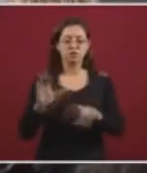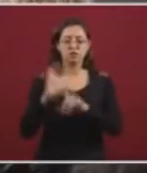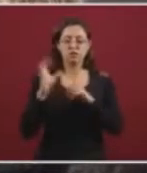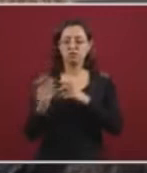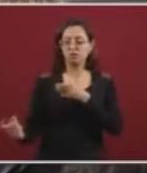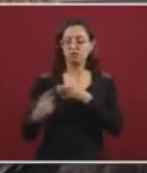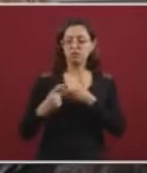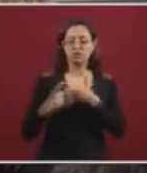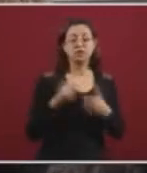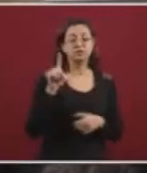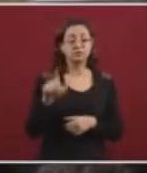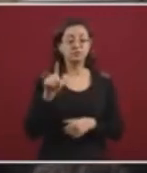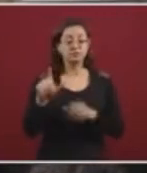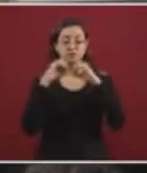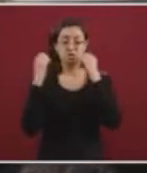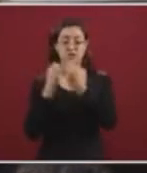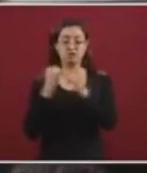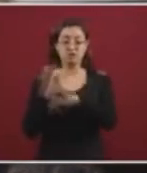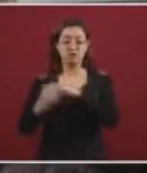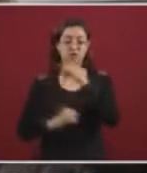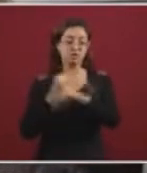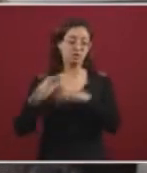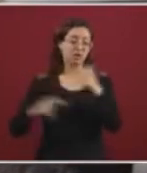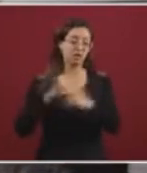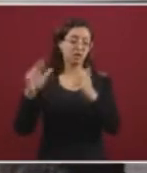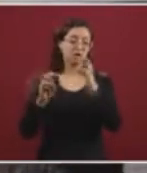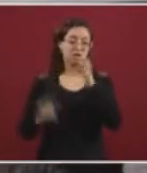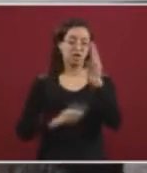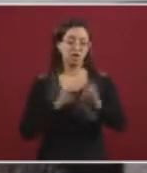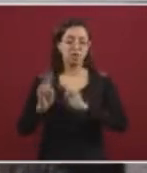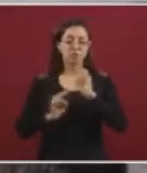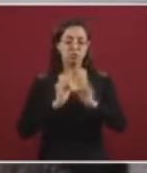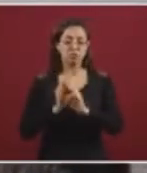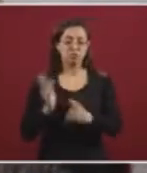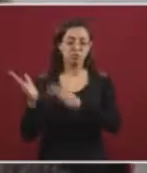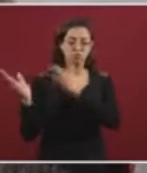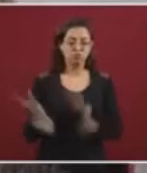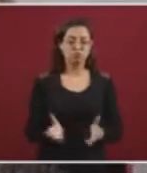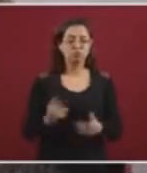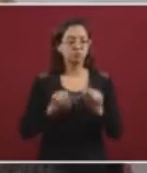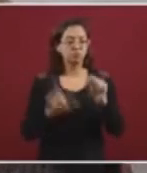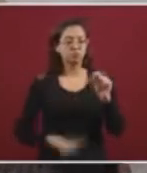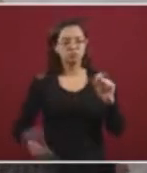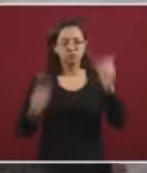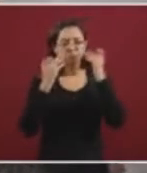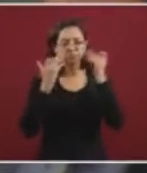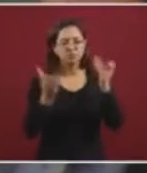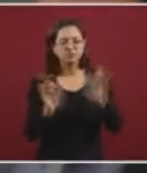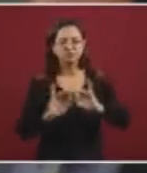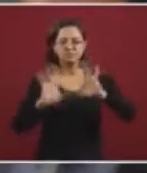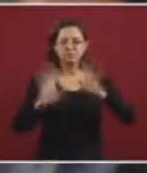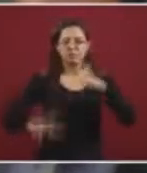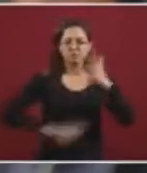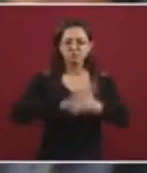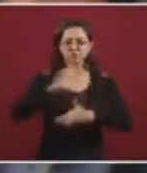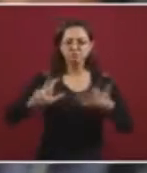17 organizaciones internacionales y regionales del mundo, que hemos venido a México a conocer de cerca la situación de violencia que